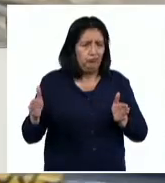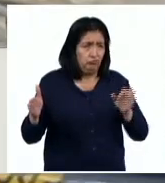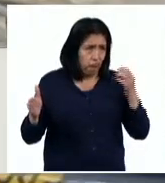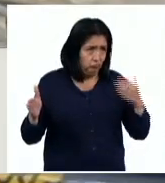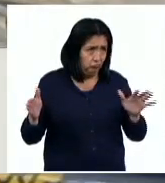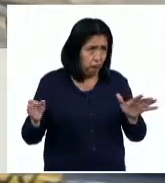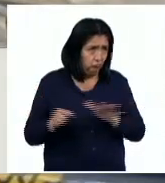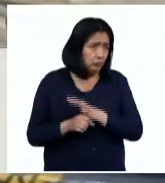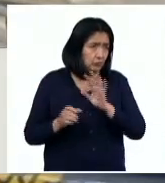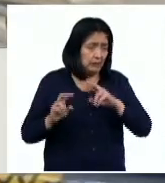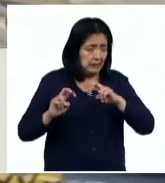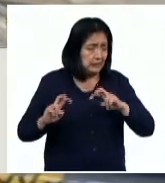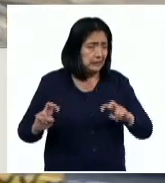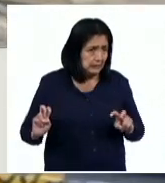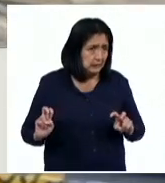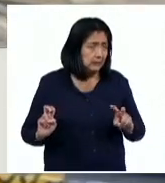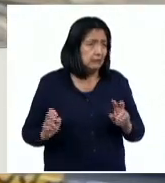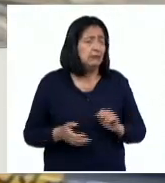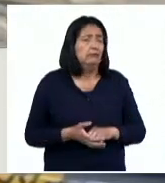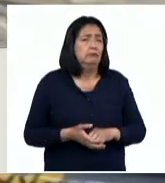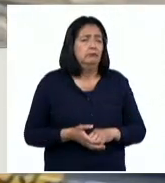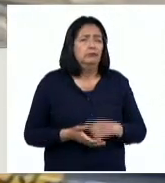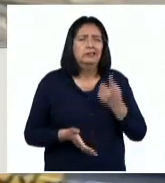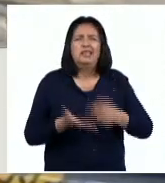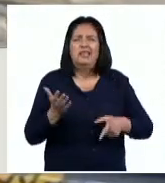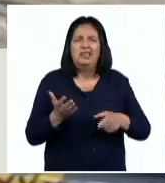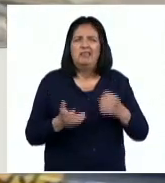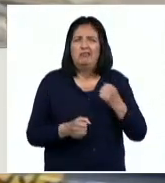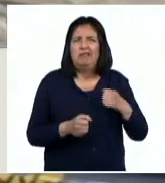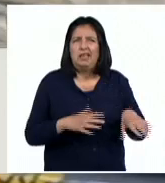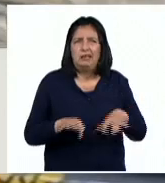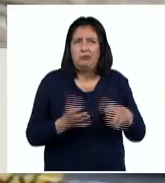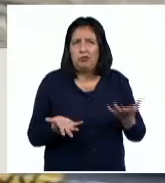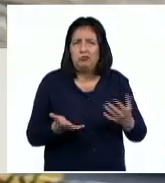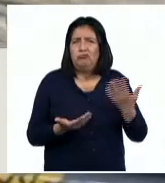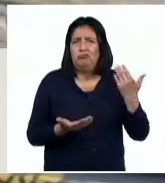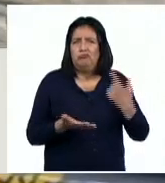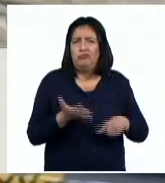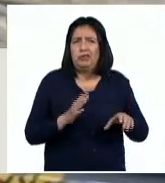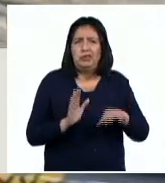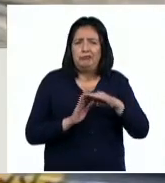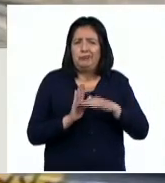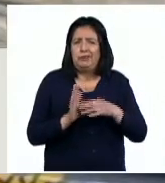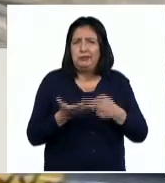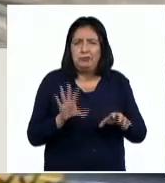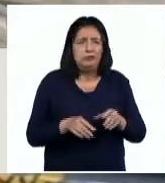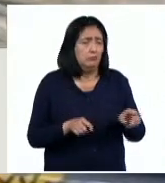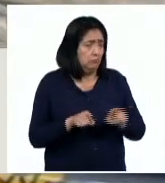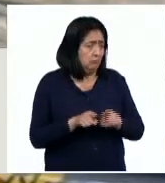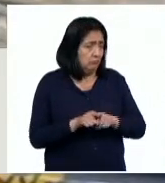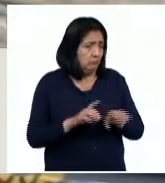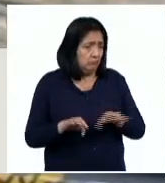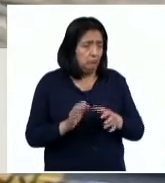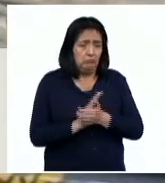suficiente y necesario para evaluar las acciones que hemos tomado. Y eso también lo hacen